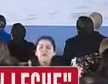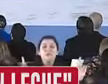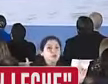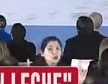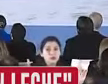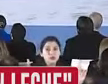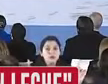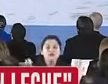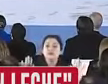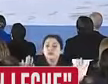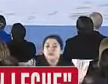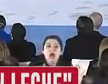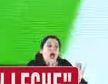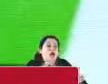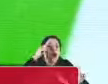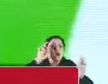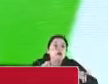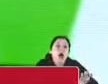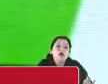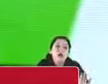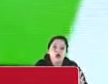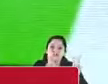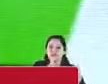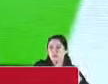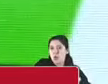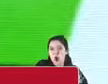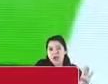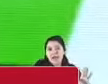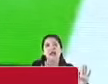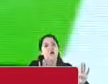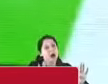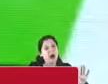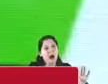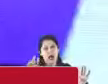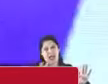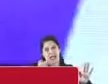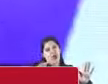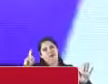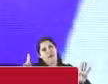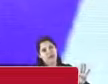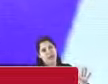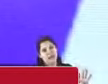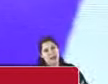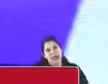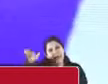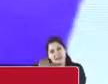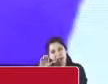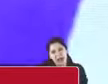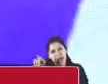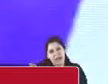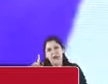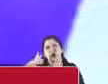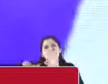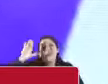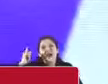que es política pero que no nos mientan que se hagan cargo de que tuvieron mayoría para gobernar durante los